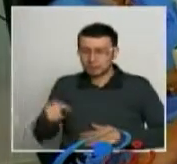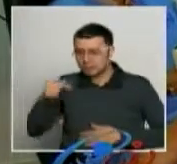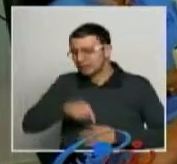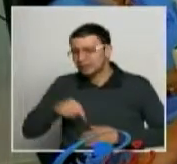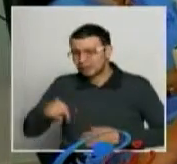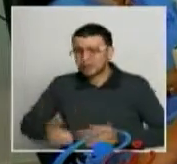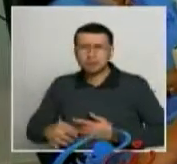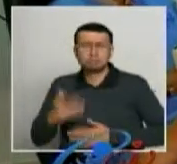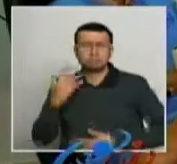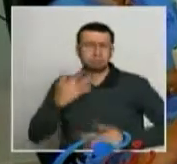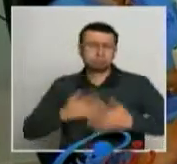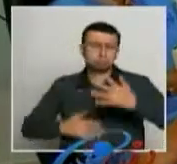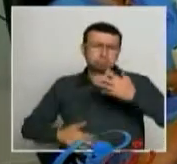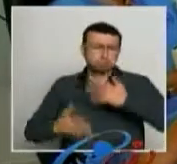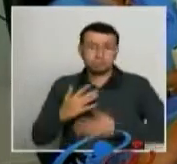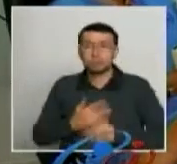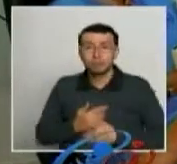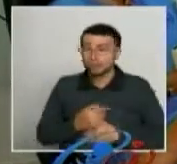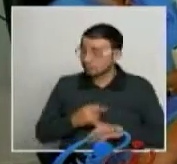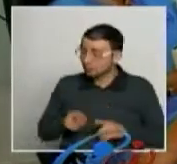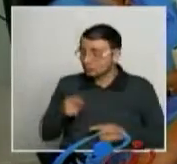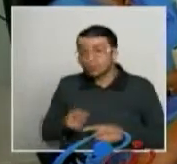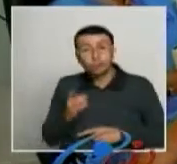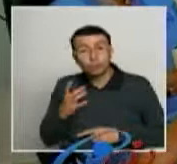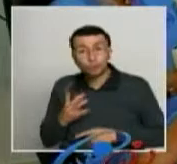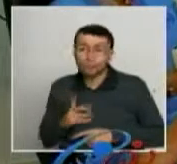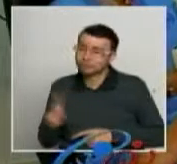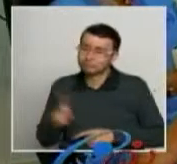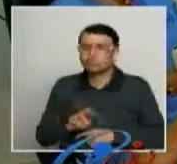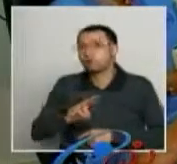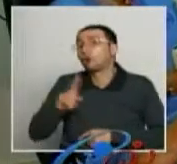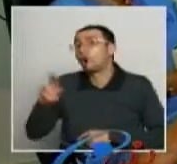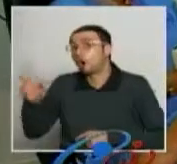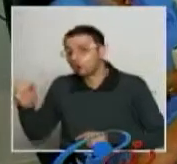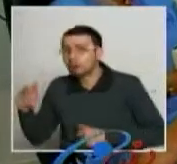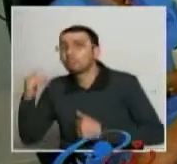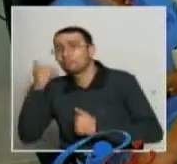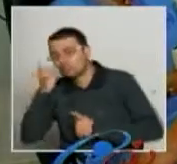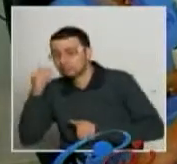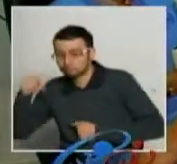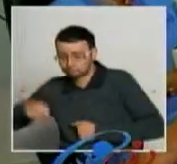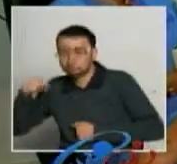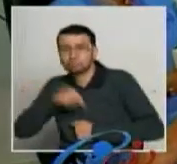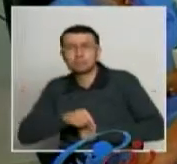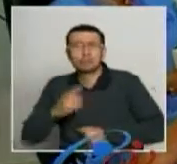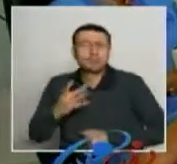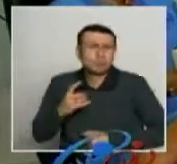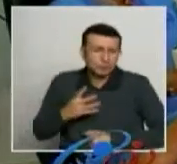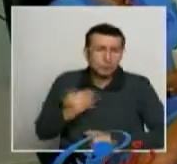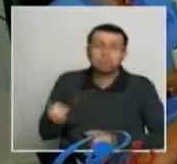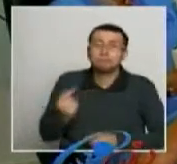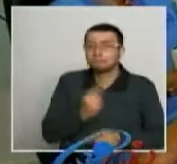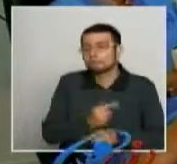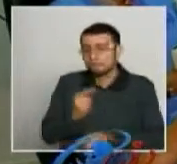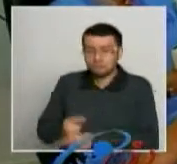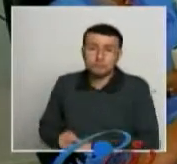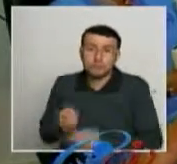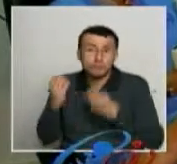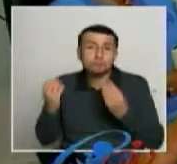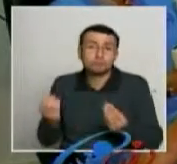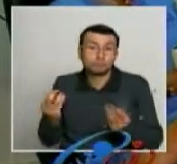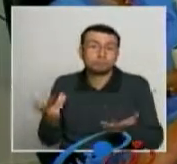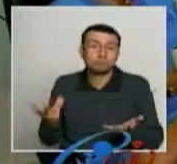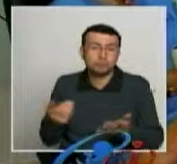es la patología más frecuente que cause dolor de piernas. Hay muchos otros tipos de patologías a nivel de las extremidades inferiores que causan